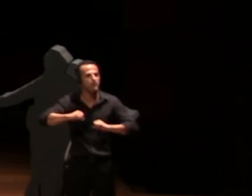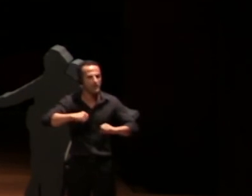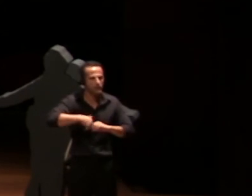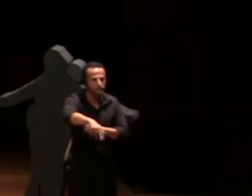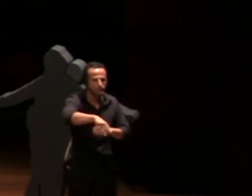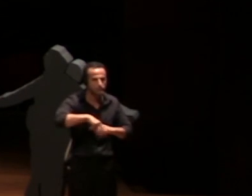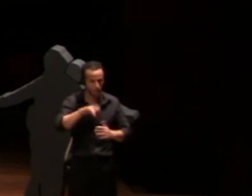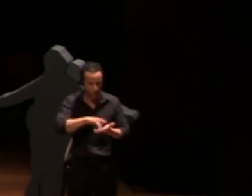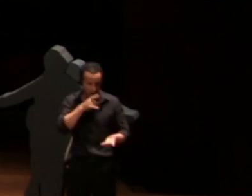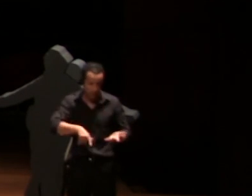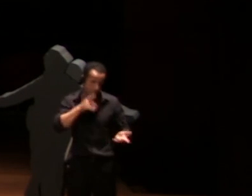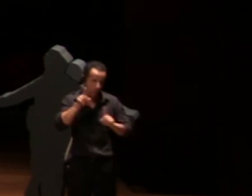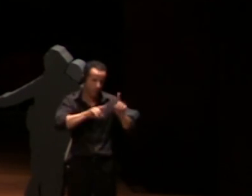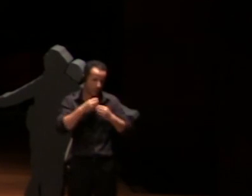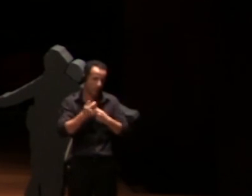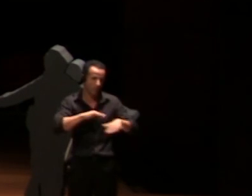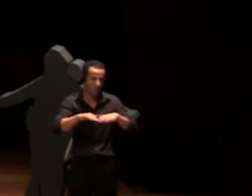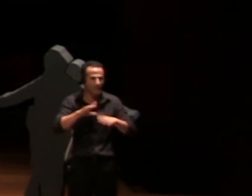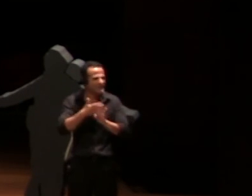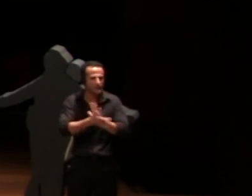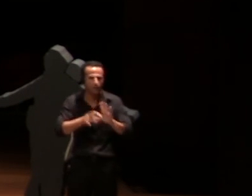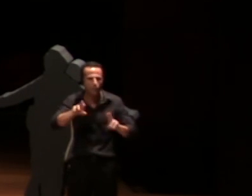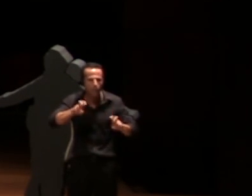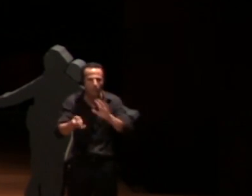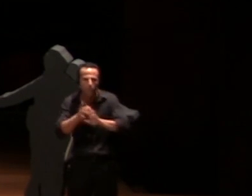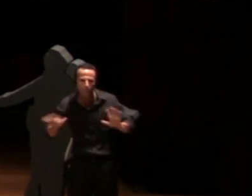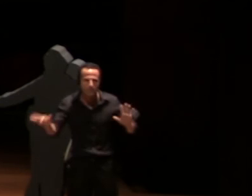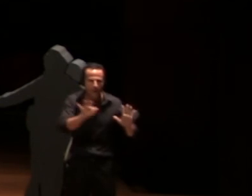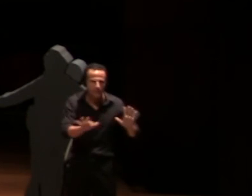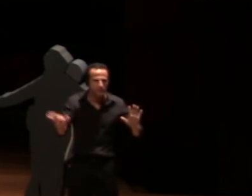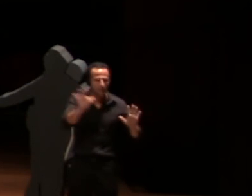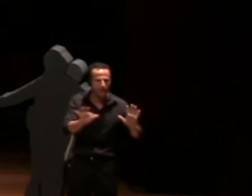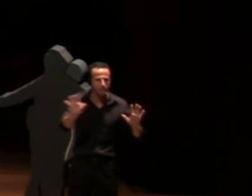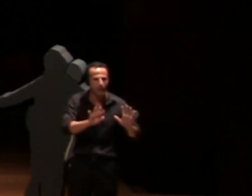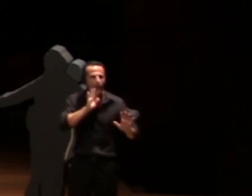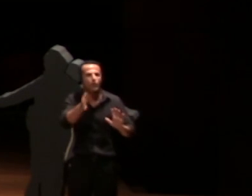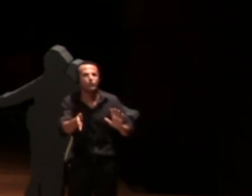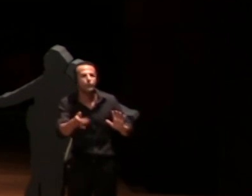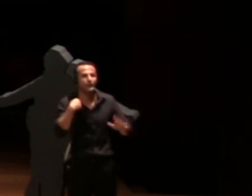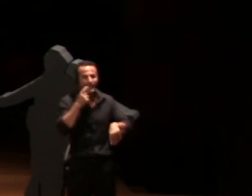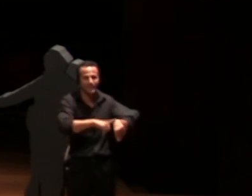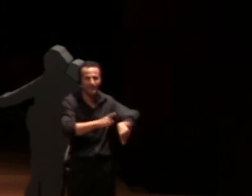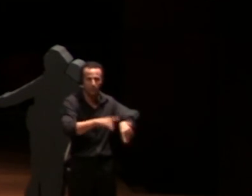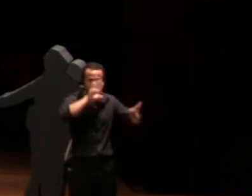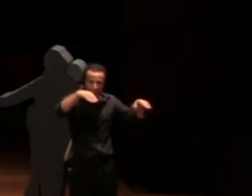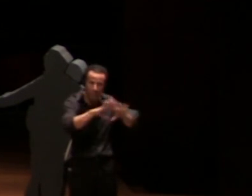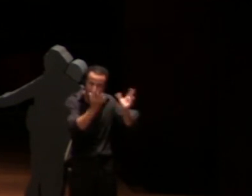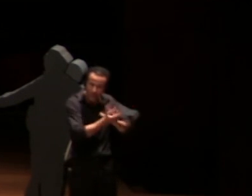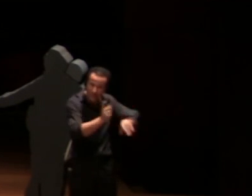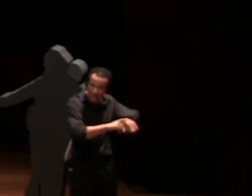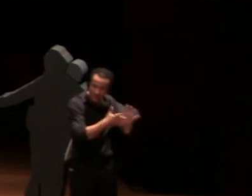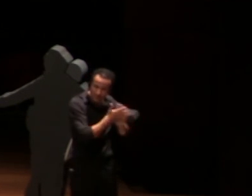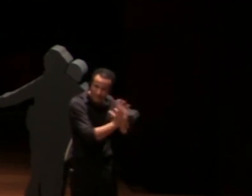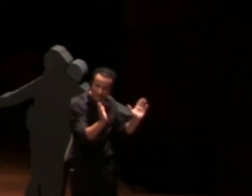principal predictor de morbilidad ahora mismo. Estamos sumándole nuevas variables que vienen no del mundo de la magnitud del tiempo, sino de